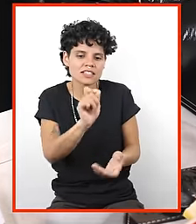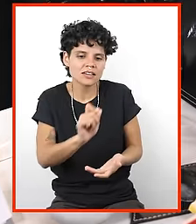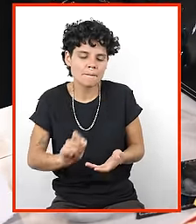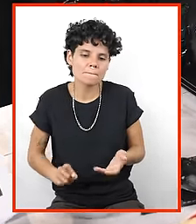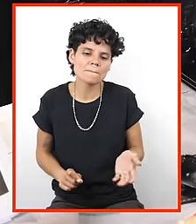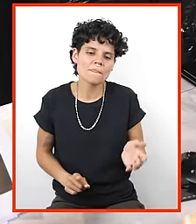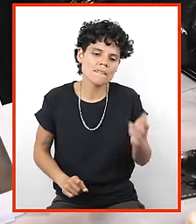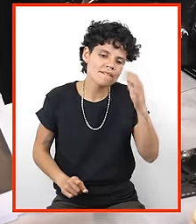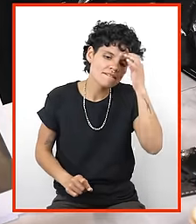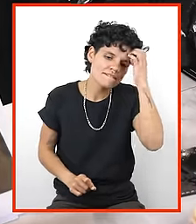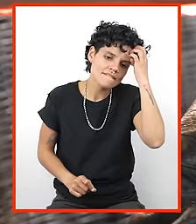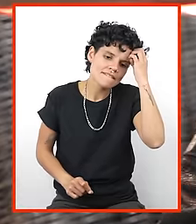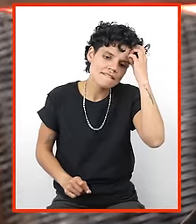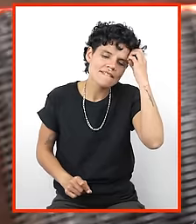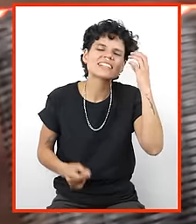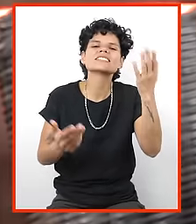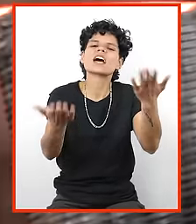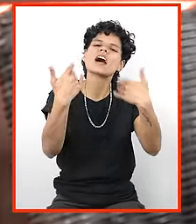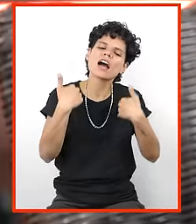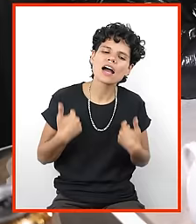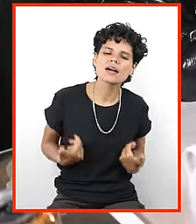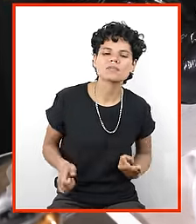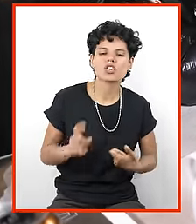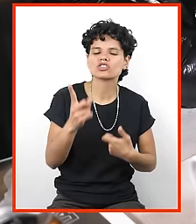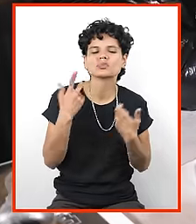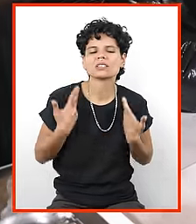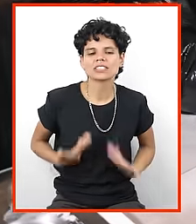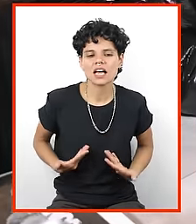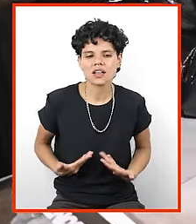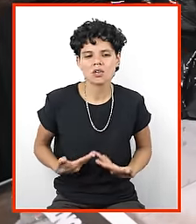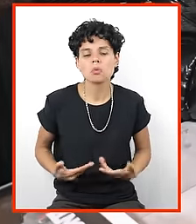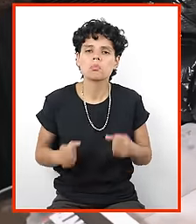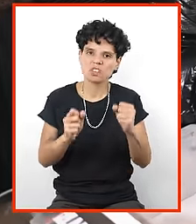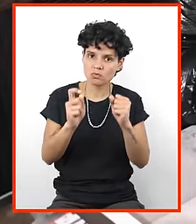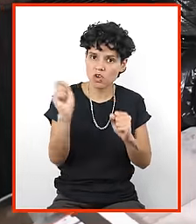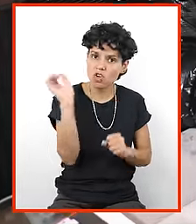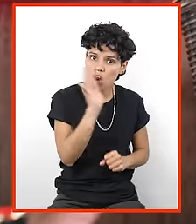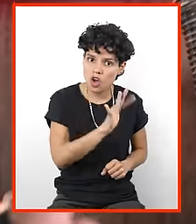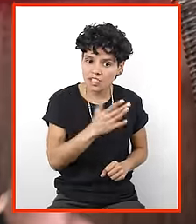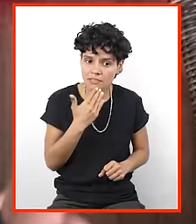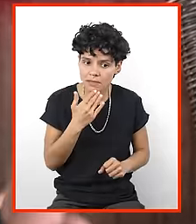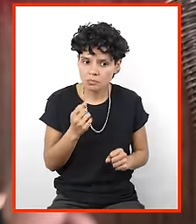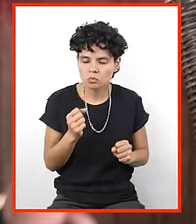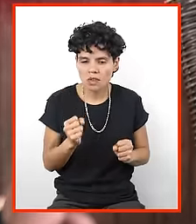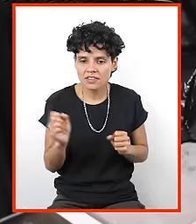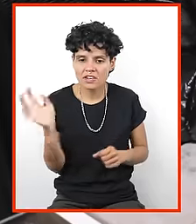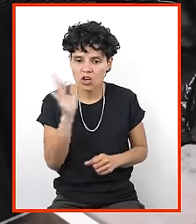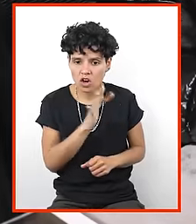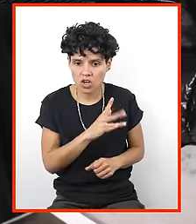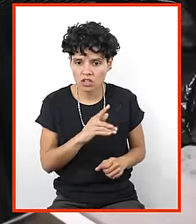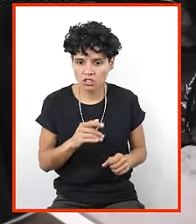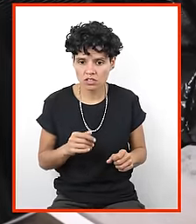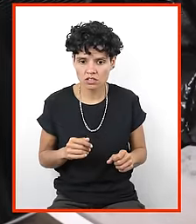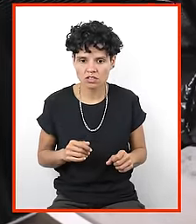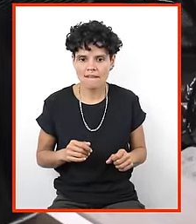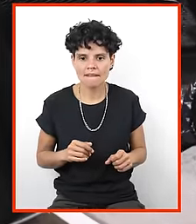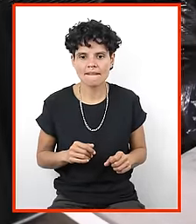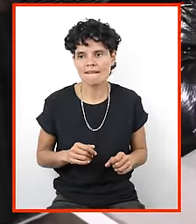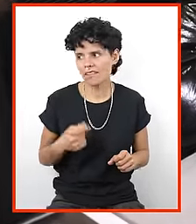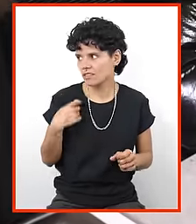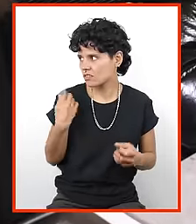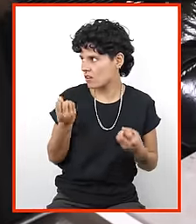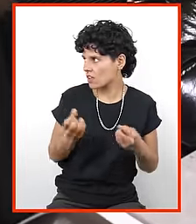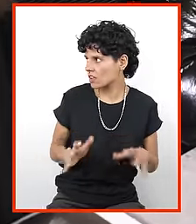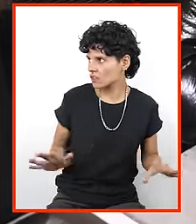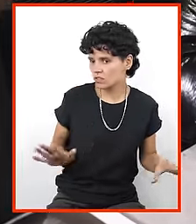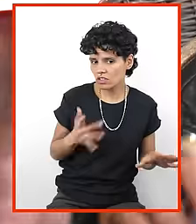Ya, pues, dale, pues, no soy pesado. Quizás meterle más colores. ¿Metámosle más colores? ¿Puedo meterle más colores? ¿Tengo que dejarlo? Que le